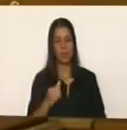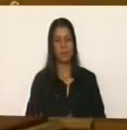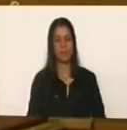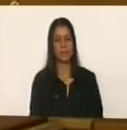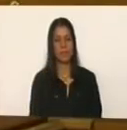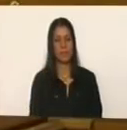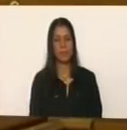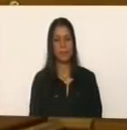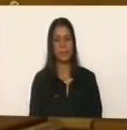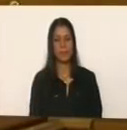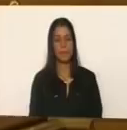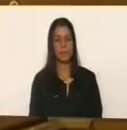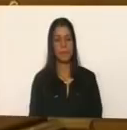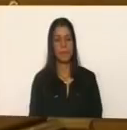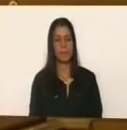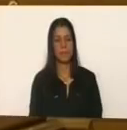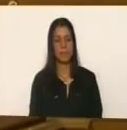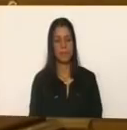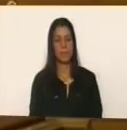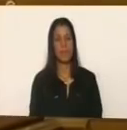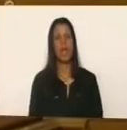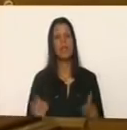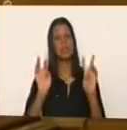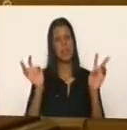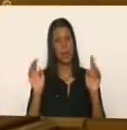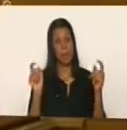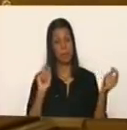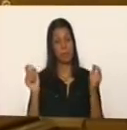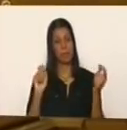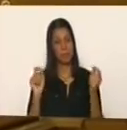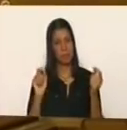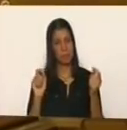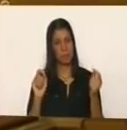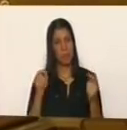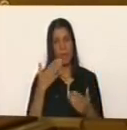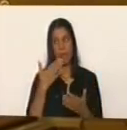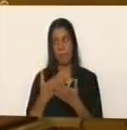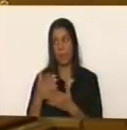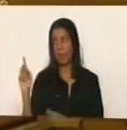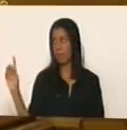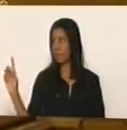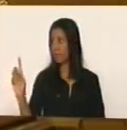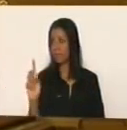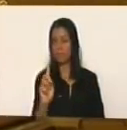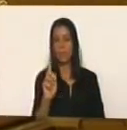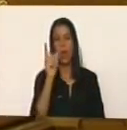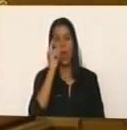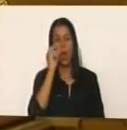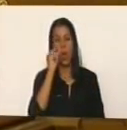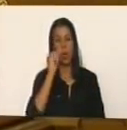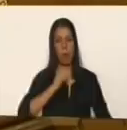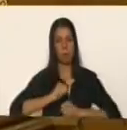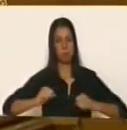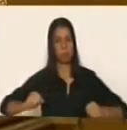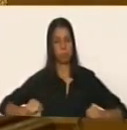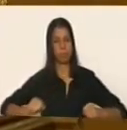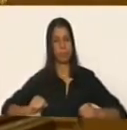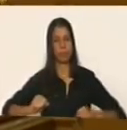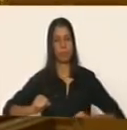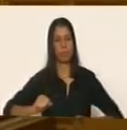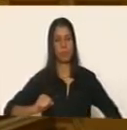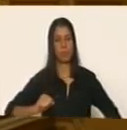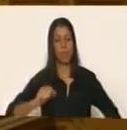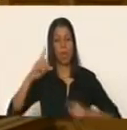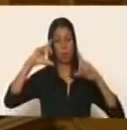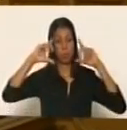Yo voy a abrir un debate sobre este punto y voy a pedirle al constituyente Hernán Escarrá que se dirija a esta